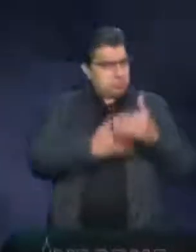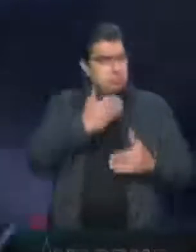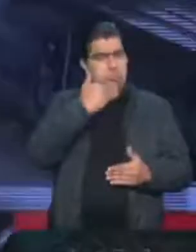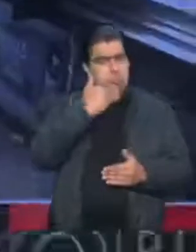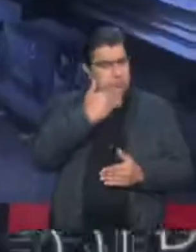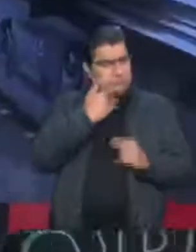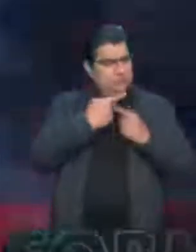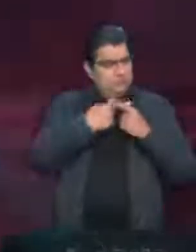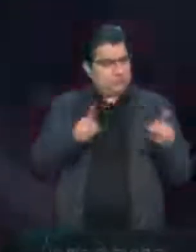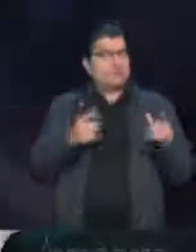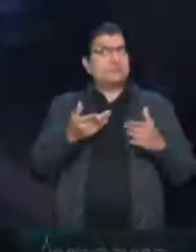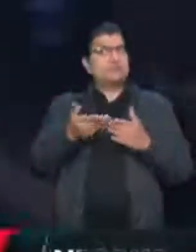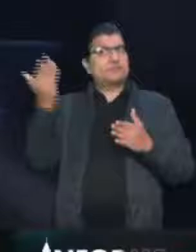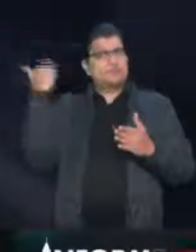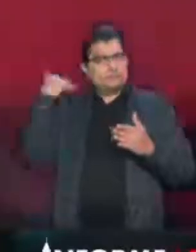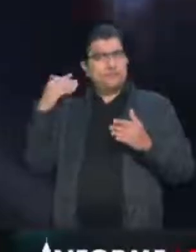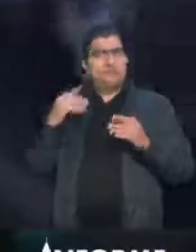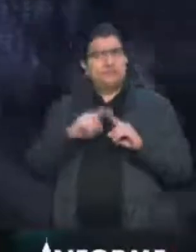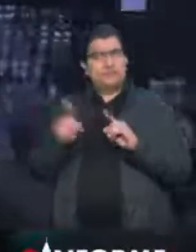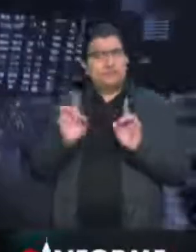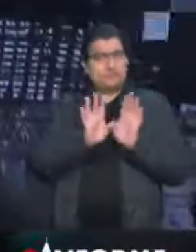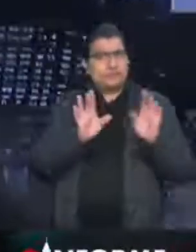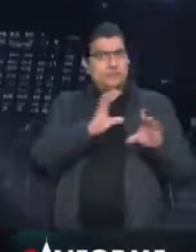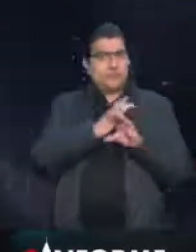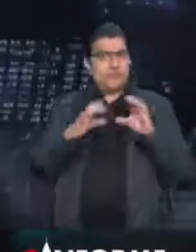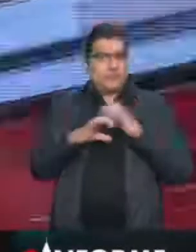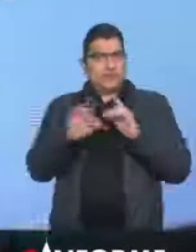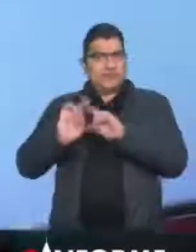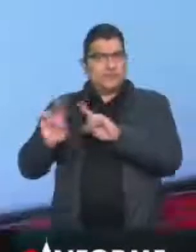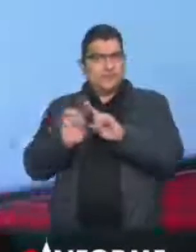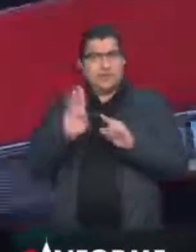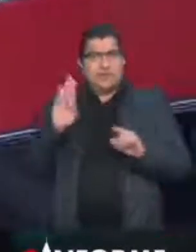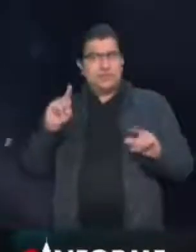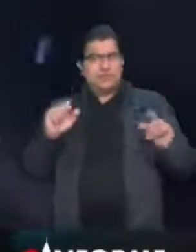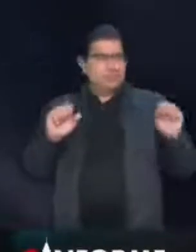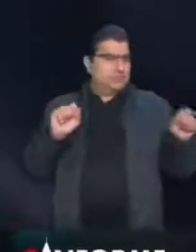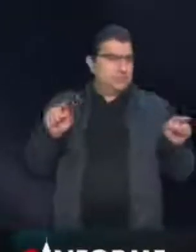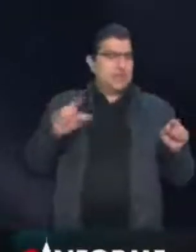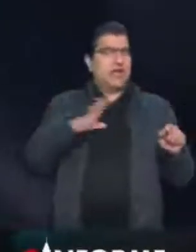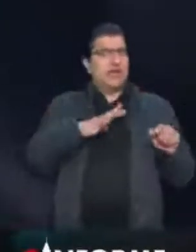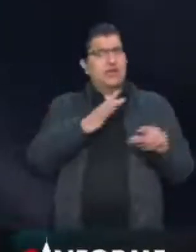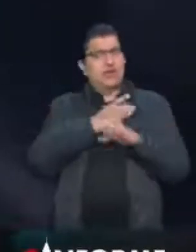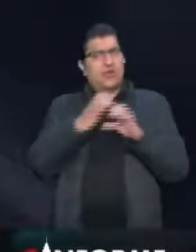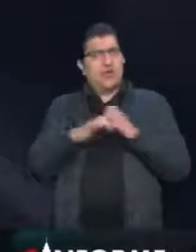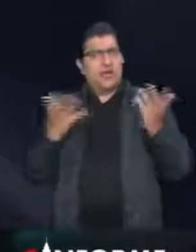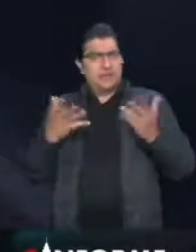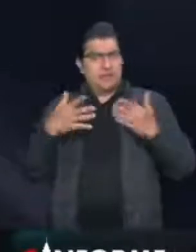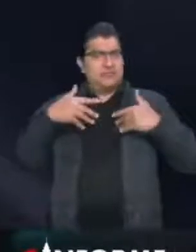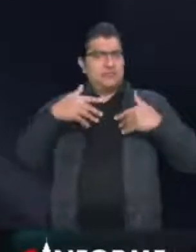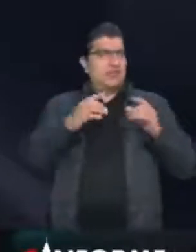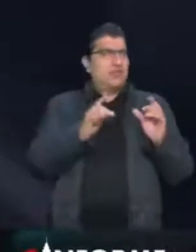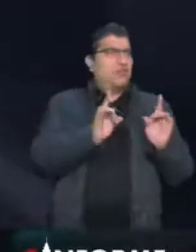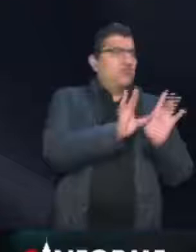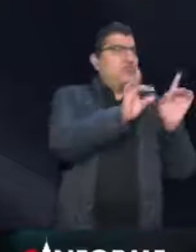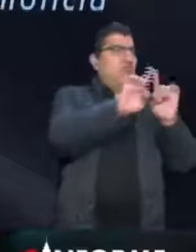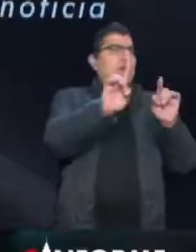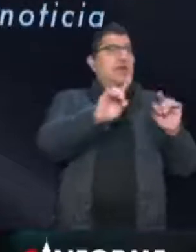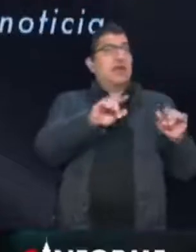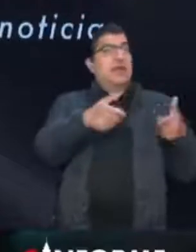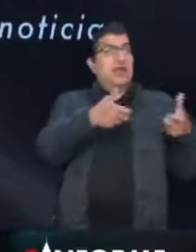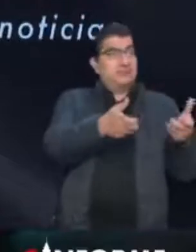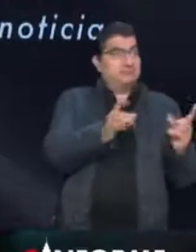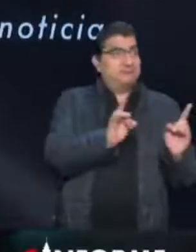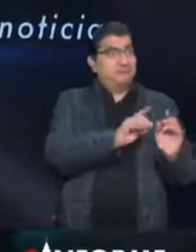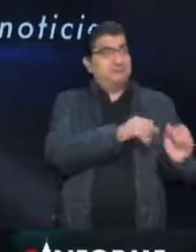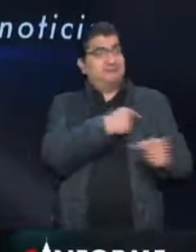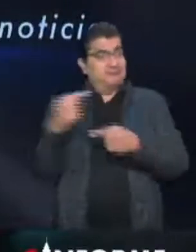bastante distinto. En otras ocasiones casi no funcionaron los bots, aunque sí hubo hechos de violencia, ¿no? en la calle. Pero lo que cabe destacar